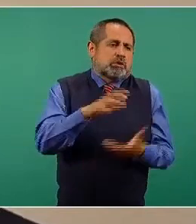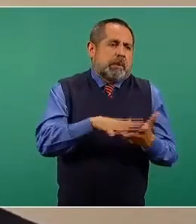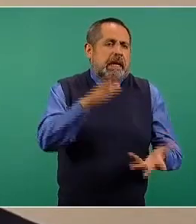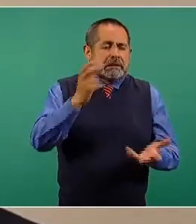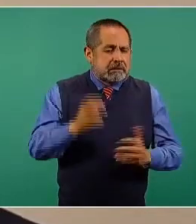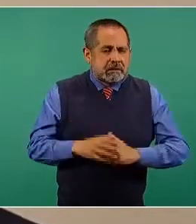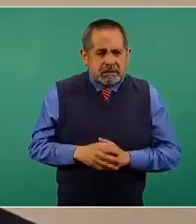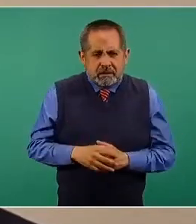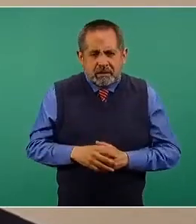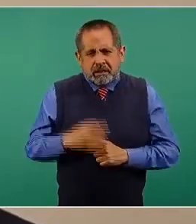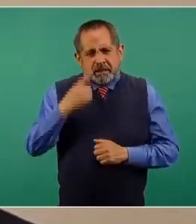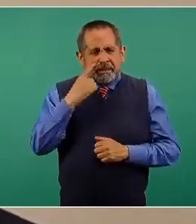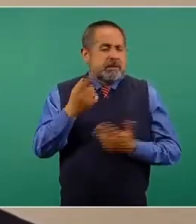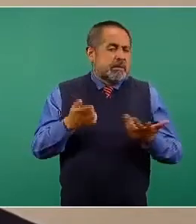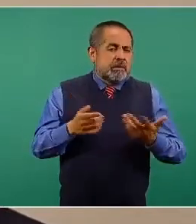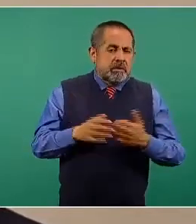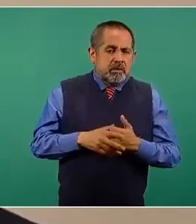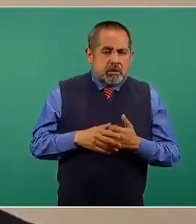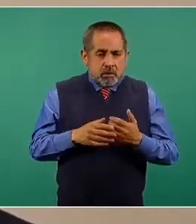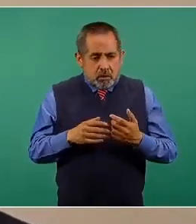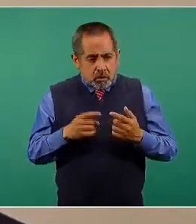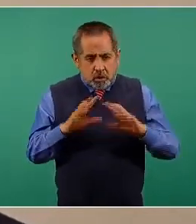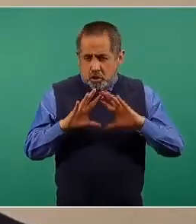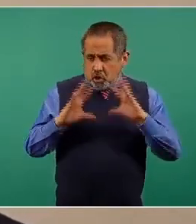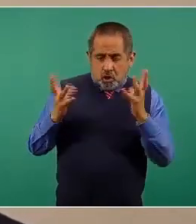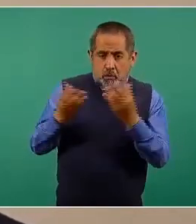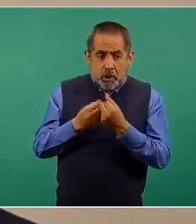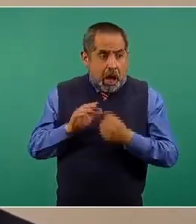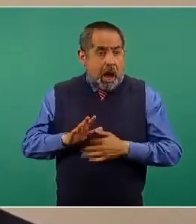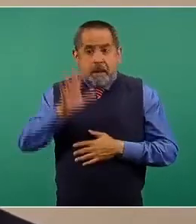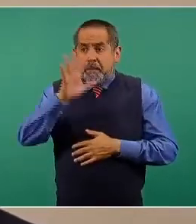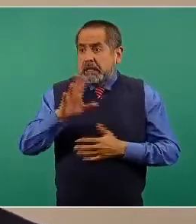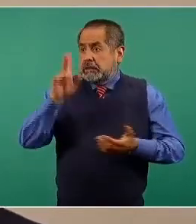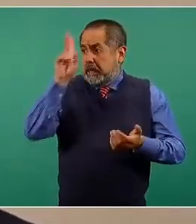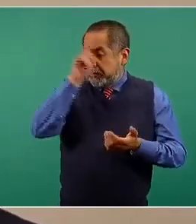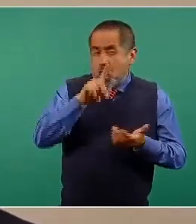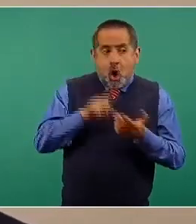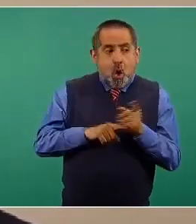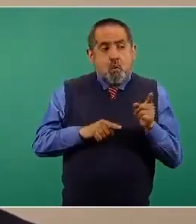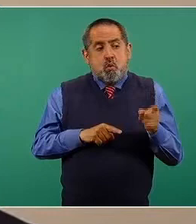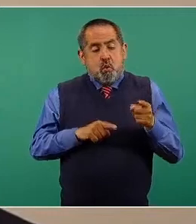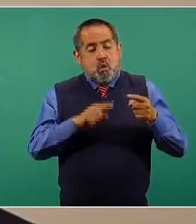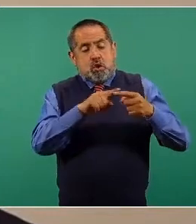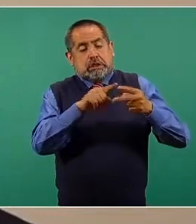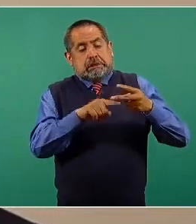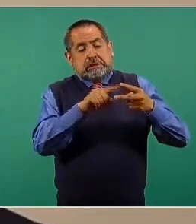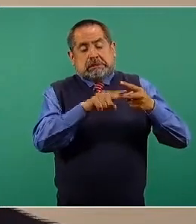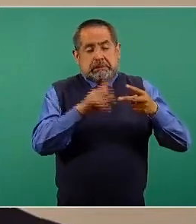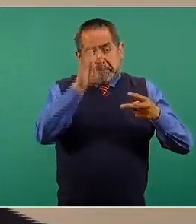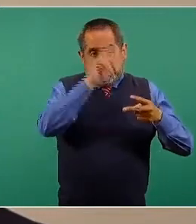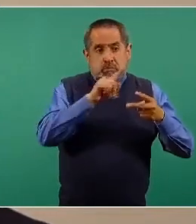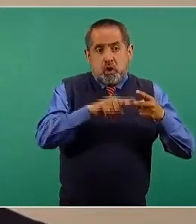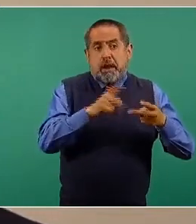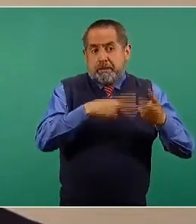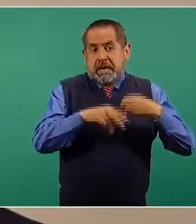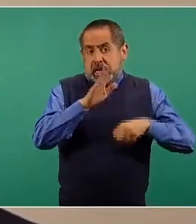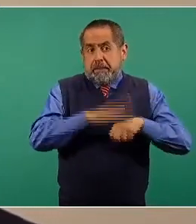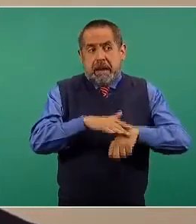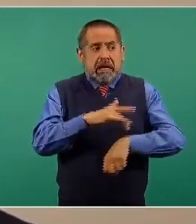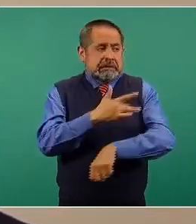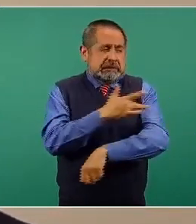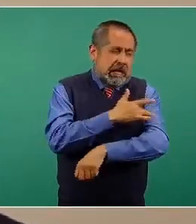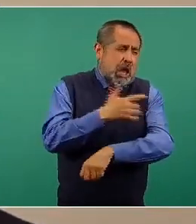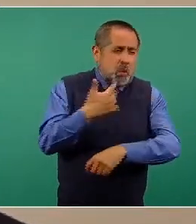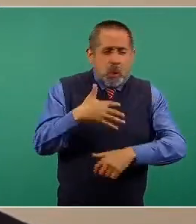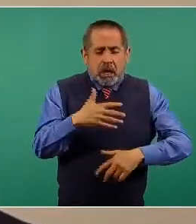Entonces, cuando vemos números absolutos, pudiera parecer que una o dos vacunas producen más